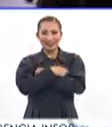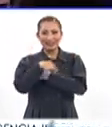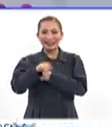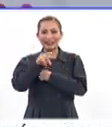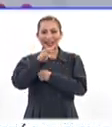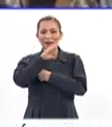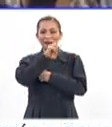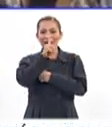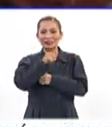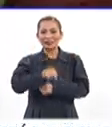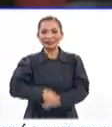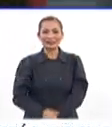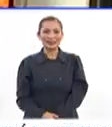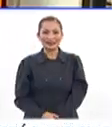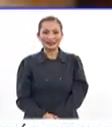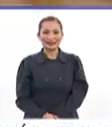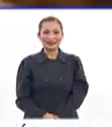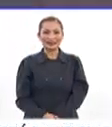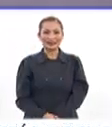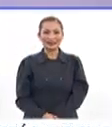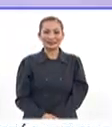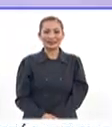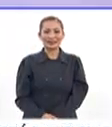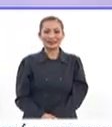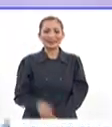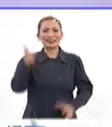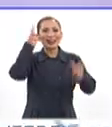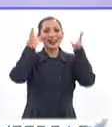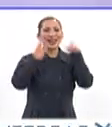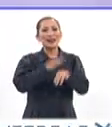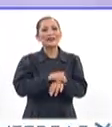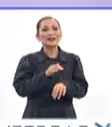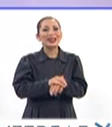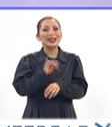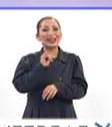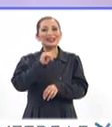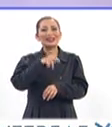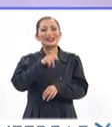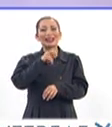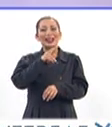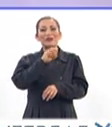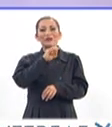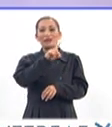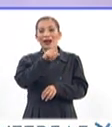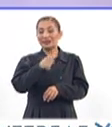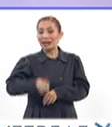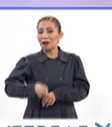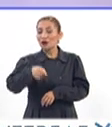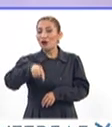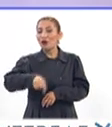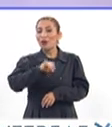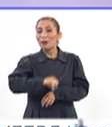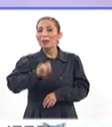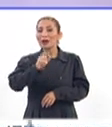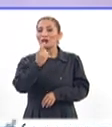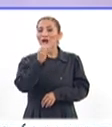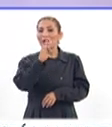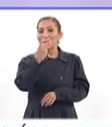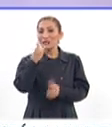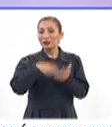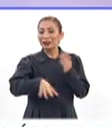Esto es Interfaz. Hola, ¿qué tal amigos de Interfaz? Qué gusto saludarlos este jueves 21 de febrero